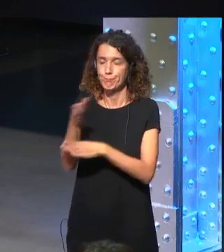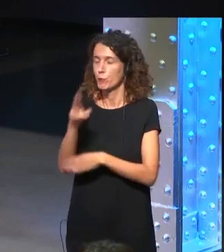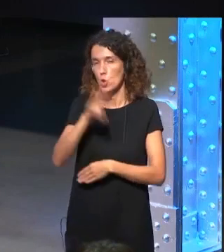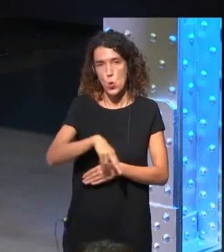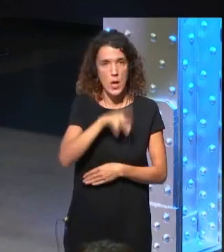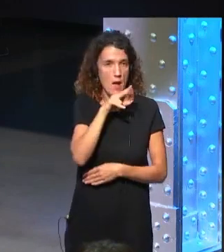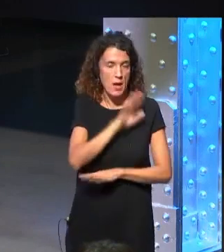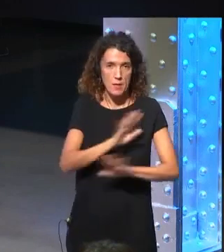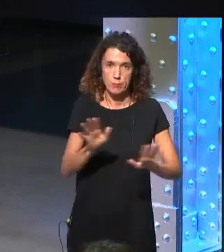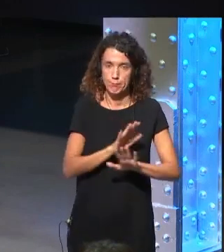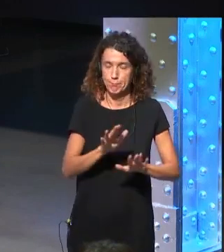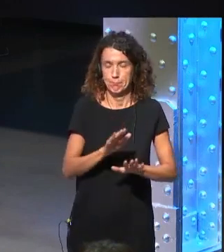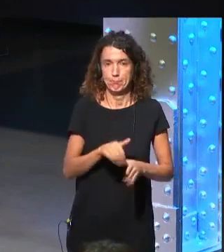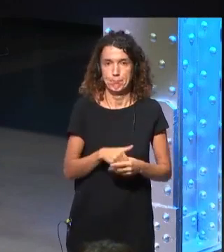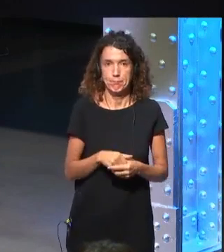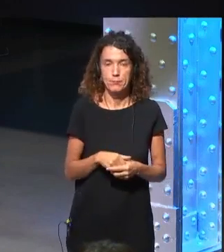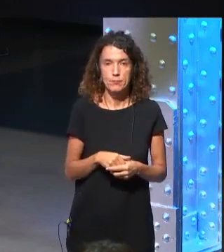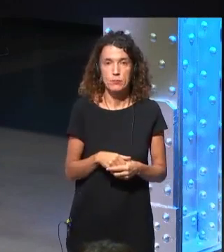Y yo era una de estas personas